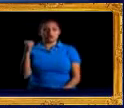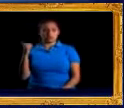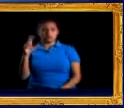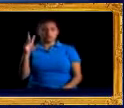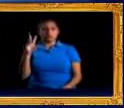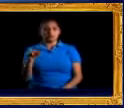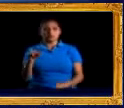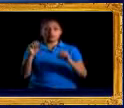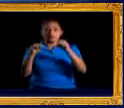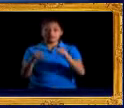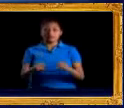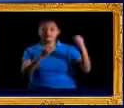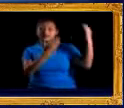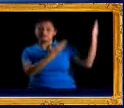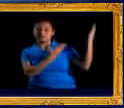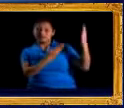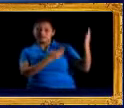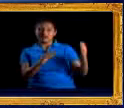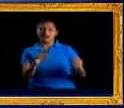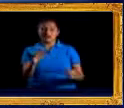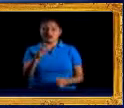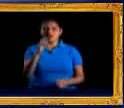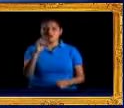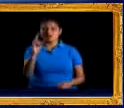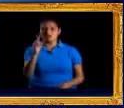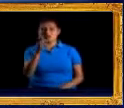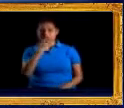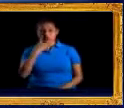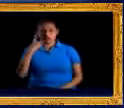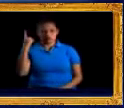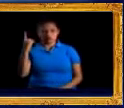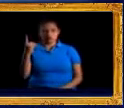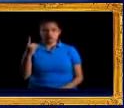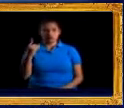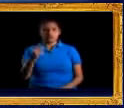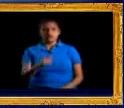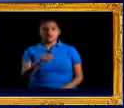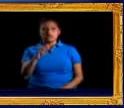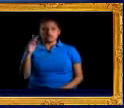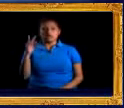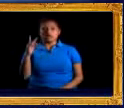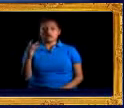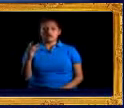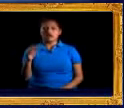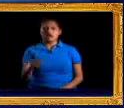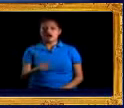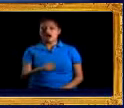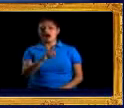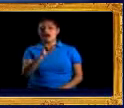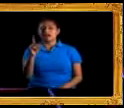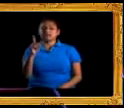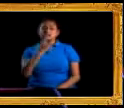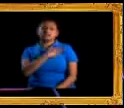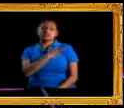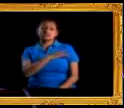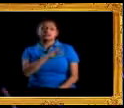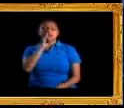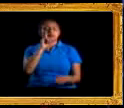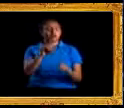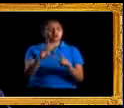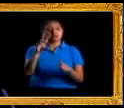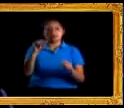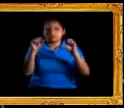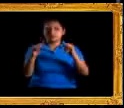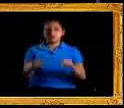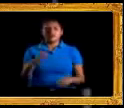vimos al principio, para que ahoguen la palabra, para que no den fruto. Pero nosotros nos hemos reunido acá, hermano. Mire, mire